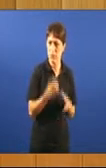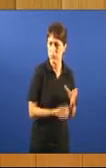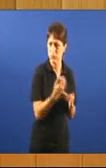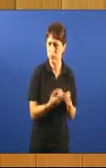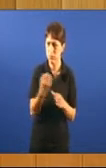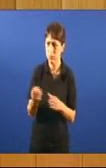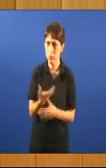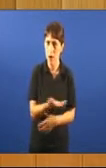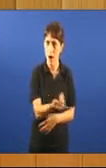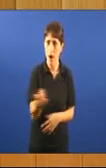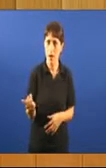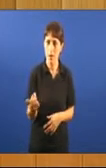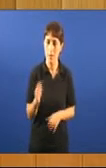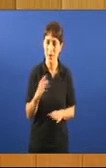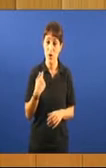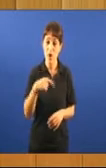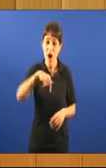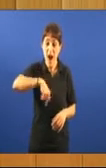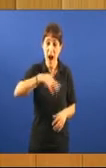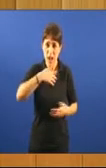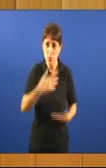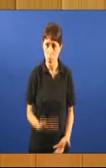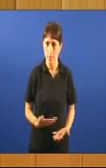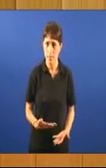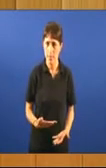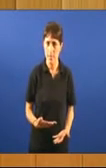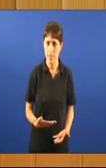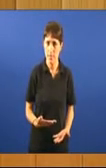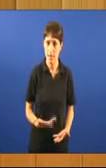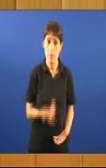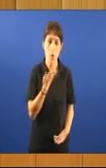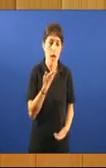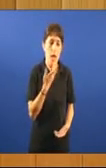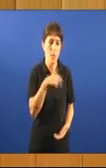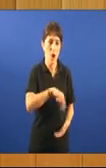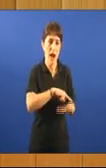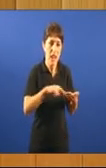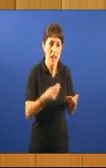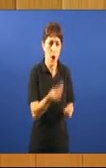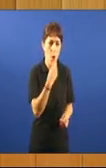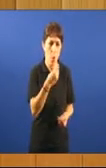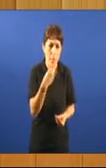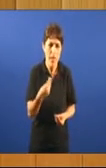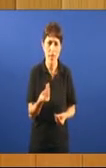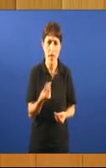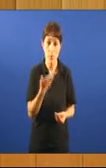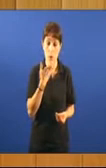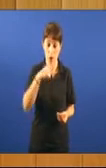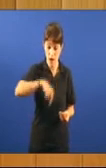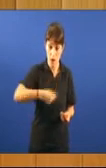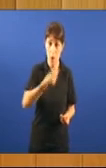a realidade? Que a maioría dos nosos alimentos, dos alimentos que consumimos, son